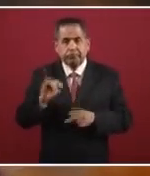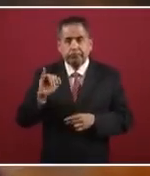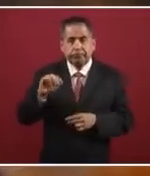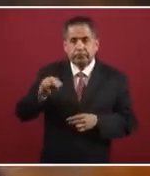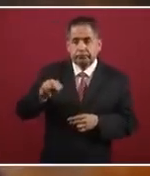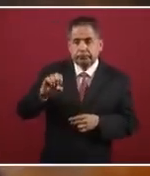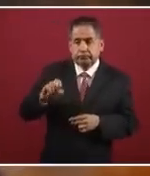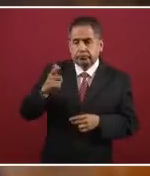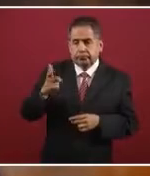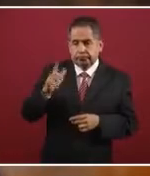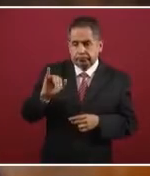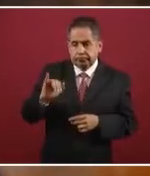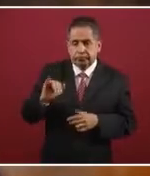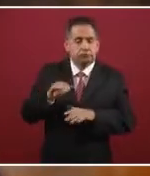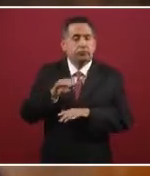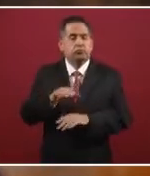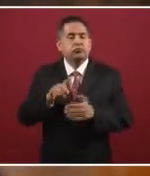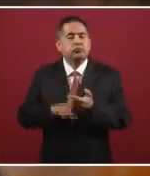INEGI acerca de